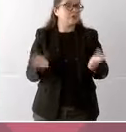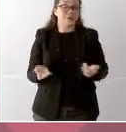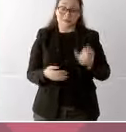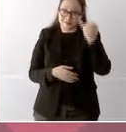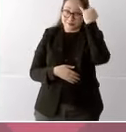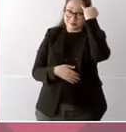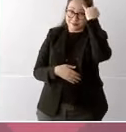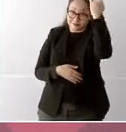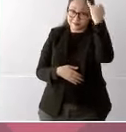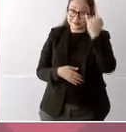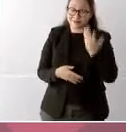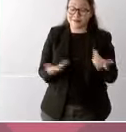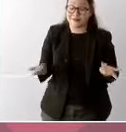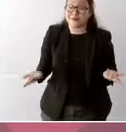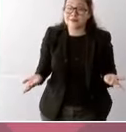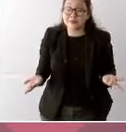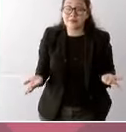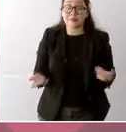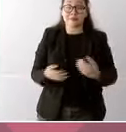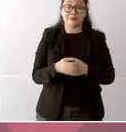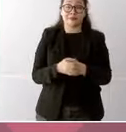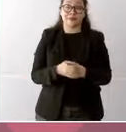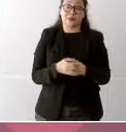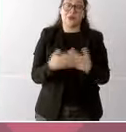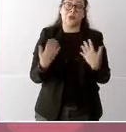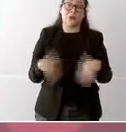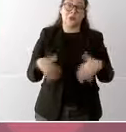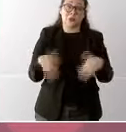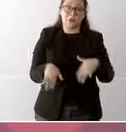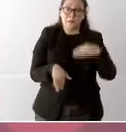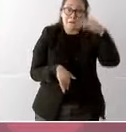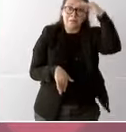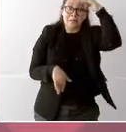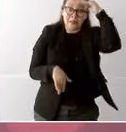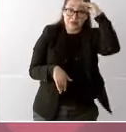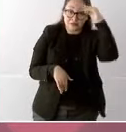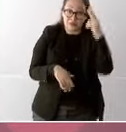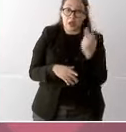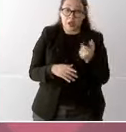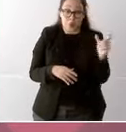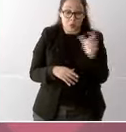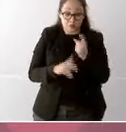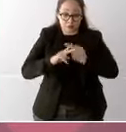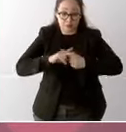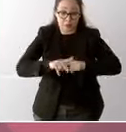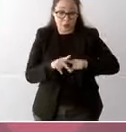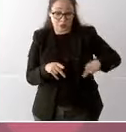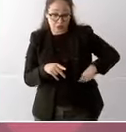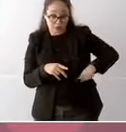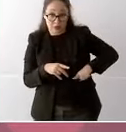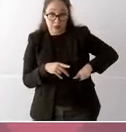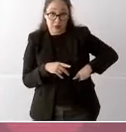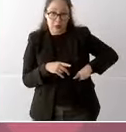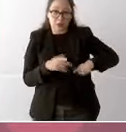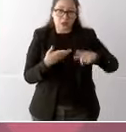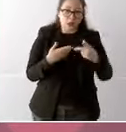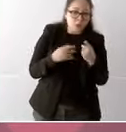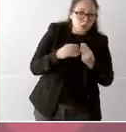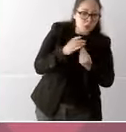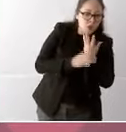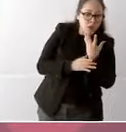Imagínense, si no invertimos en el petróleo desde que llegamos, explorando